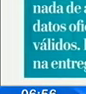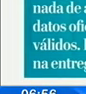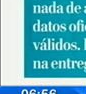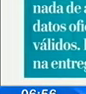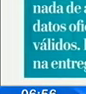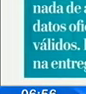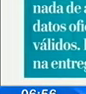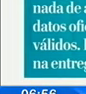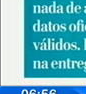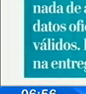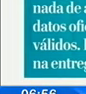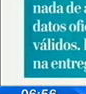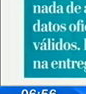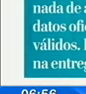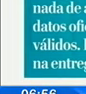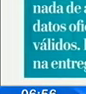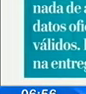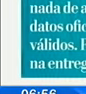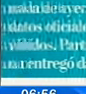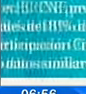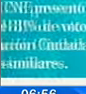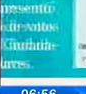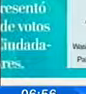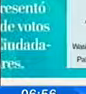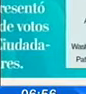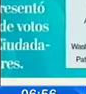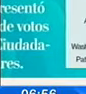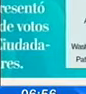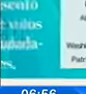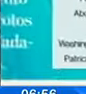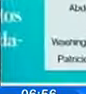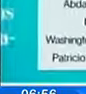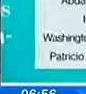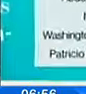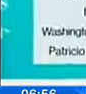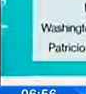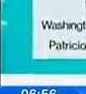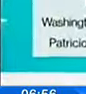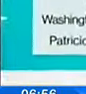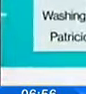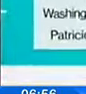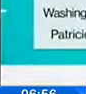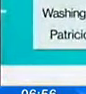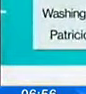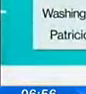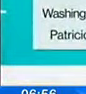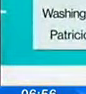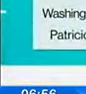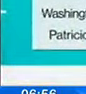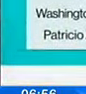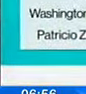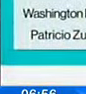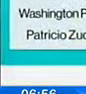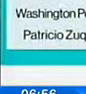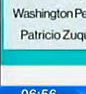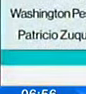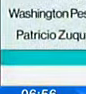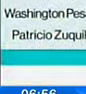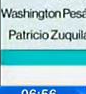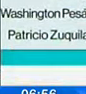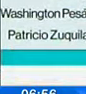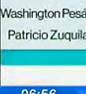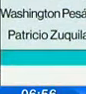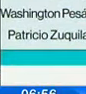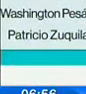votos válidos. Participación Ciudadana entregó datos similares. Ahí podemos ver en pantalla lo escrutado hasta